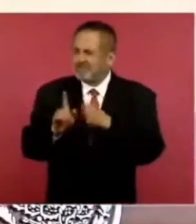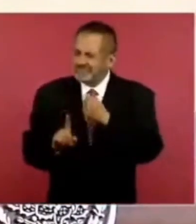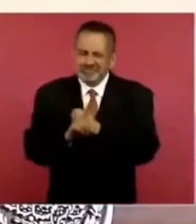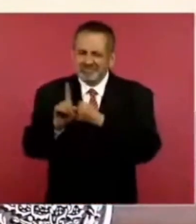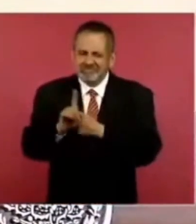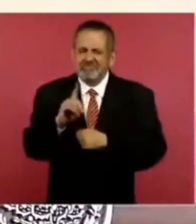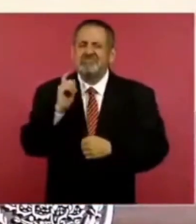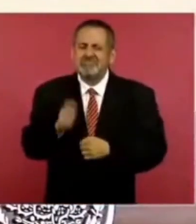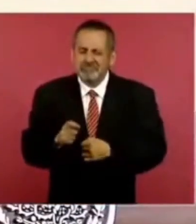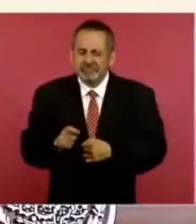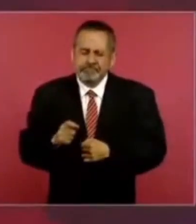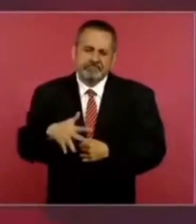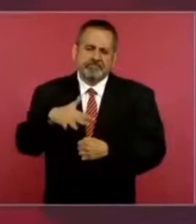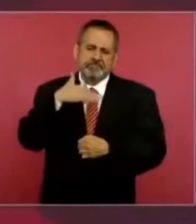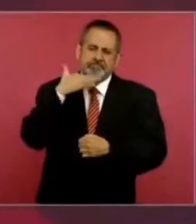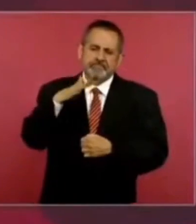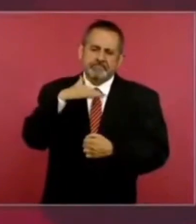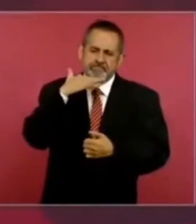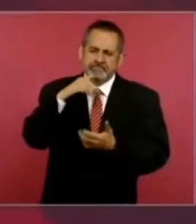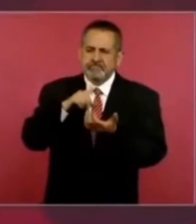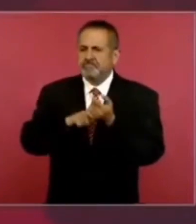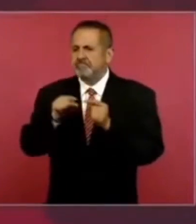era la corrupción.